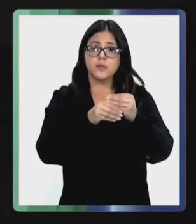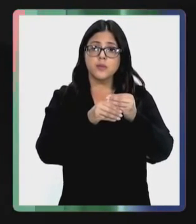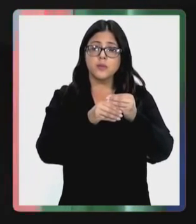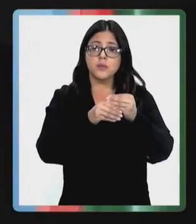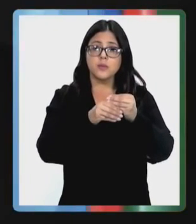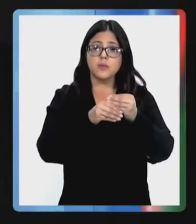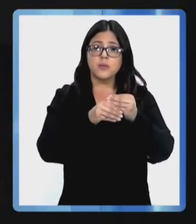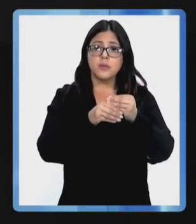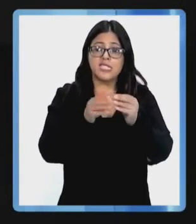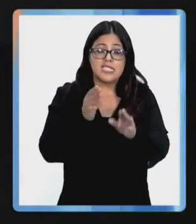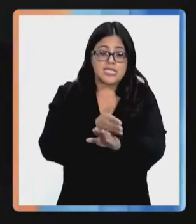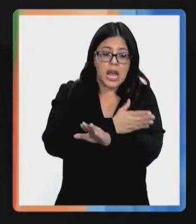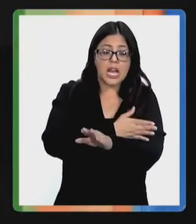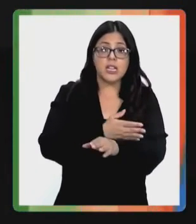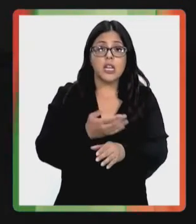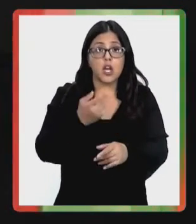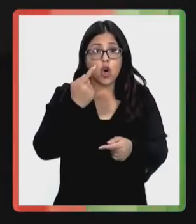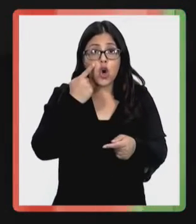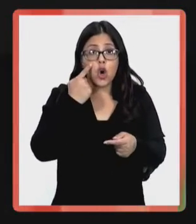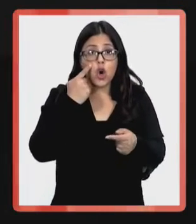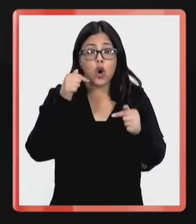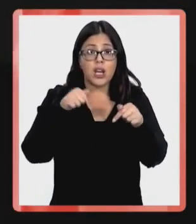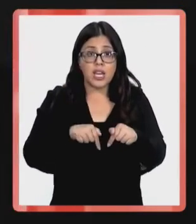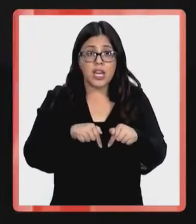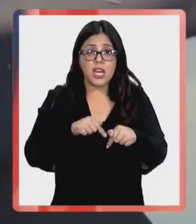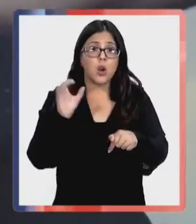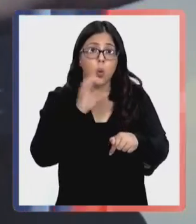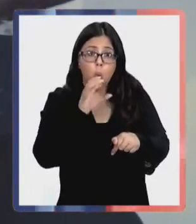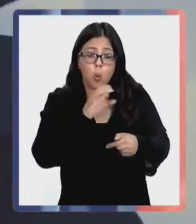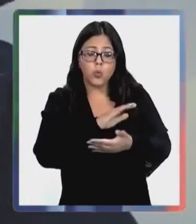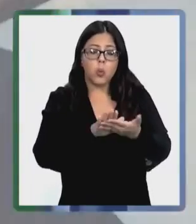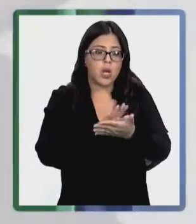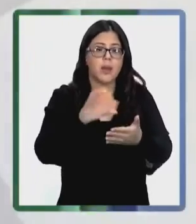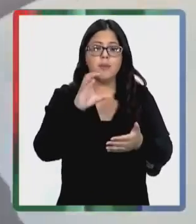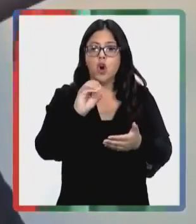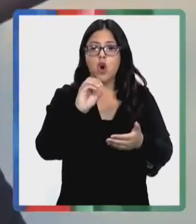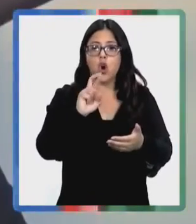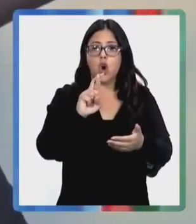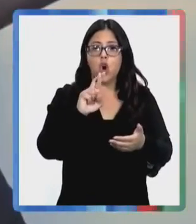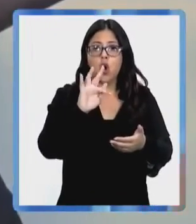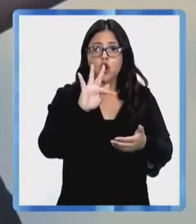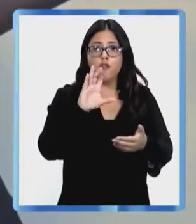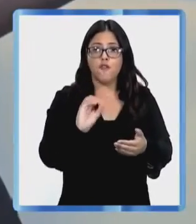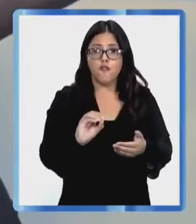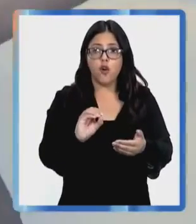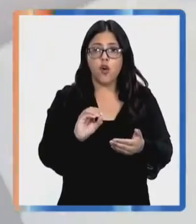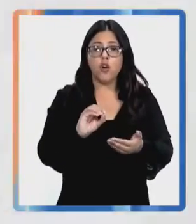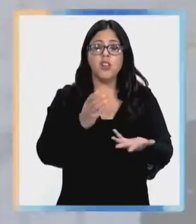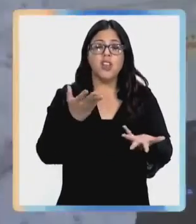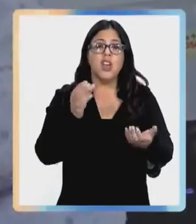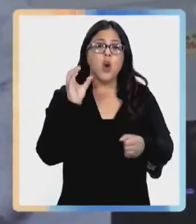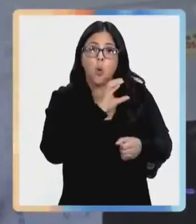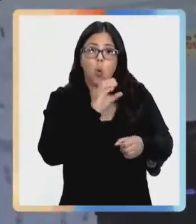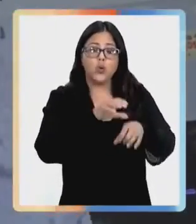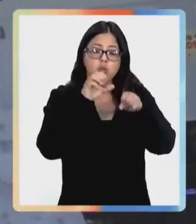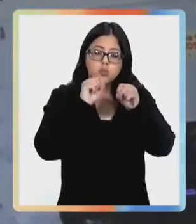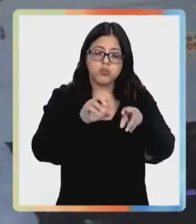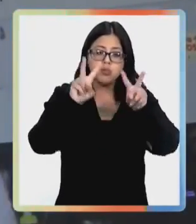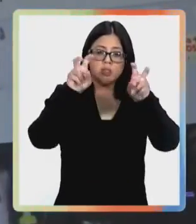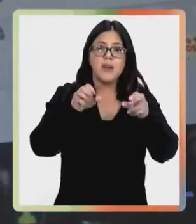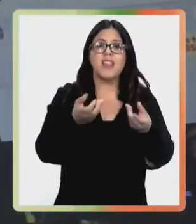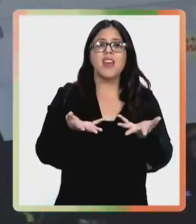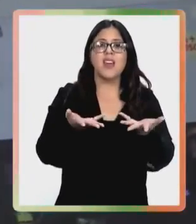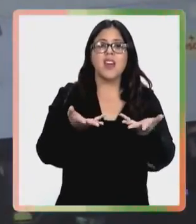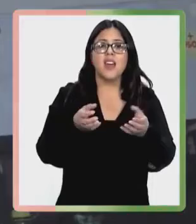desde la temprana edad, en el fondo. Yo sé que hoy se hacen algunos cursos, que Corfo da cursos de manera gratuita en